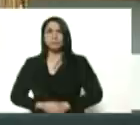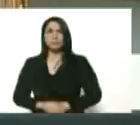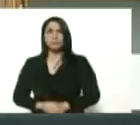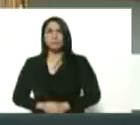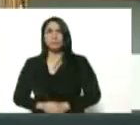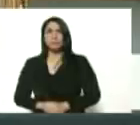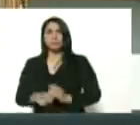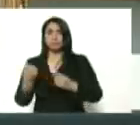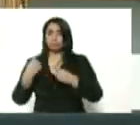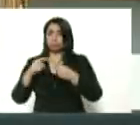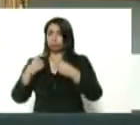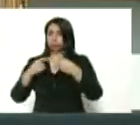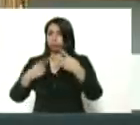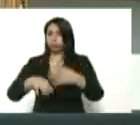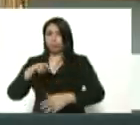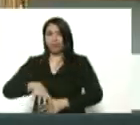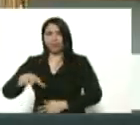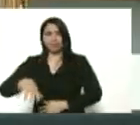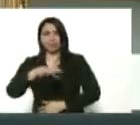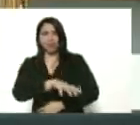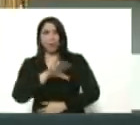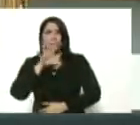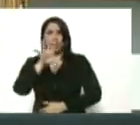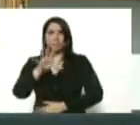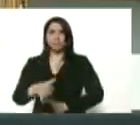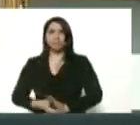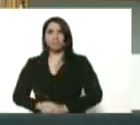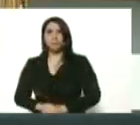y de varios estados del país,